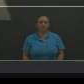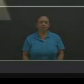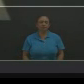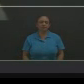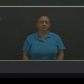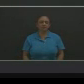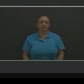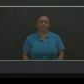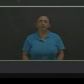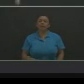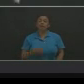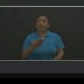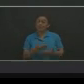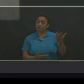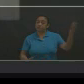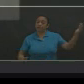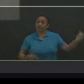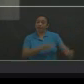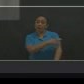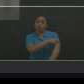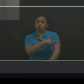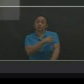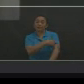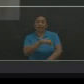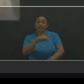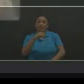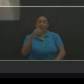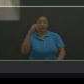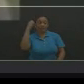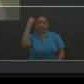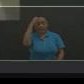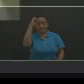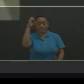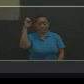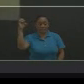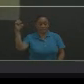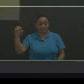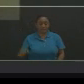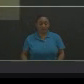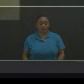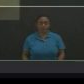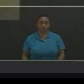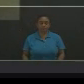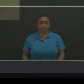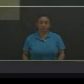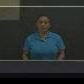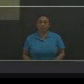Y ahí es cuando la lleva al hospital. Y ahora interprete lo que le estaba diciendo.